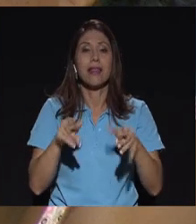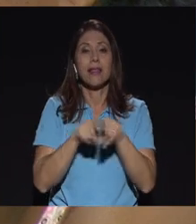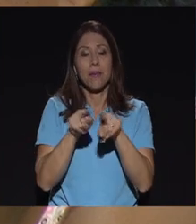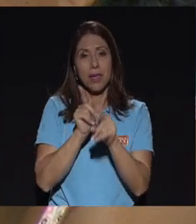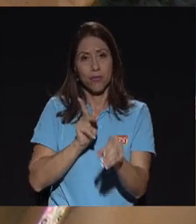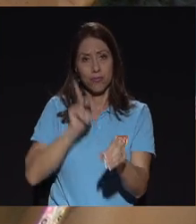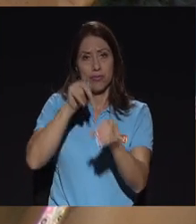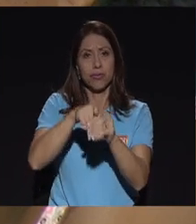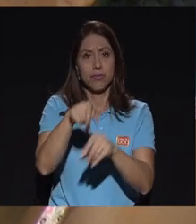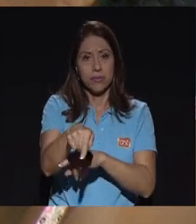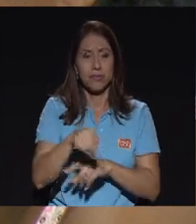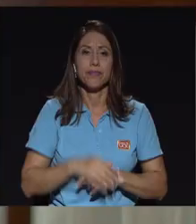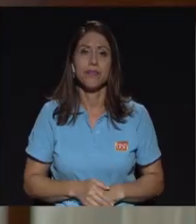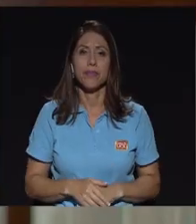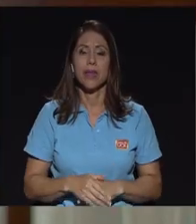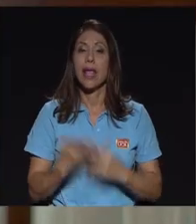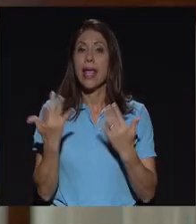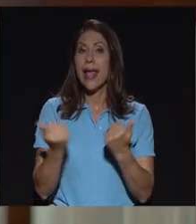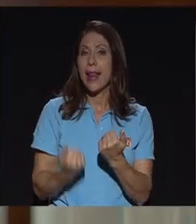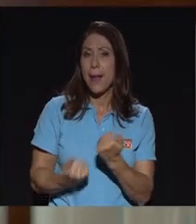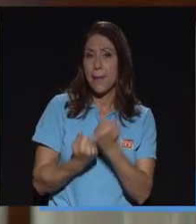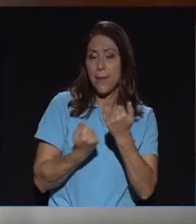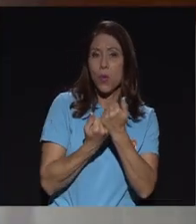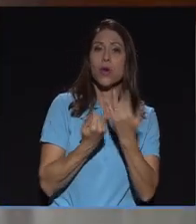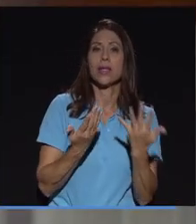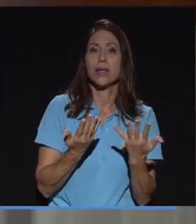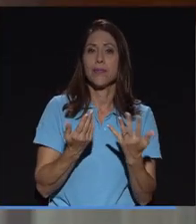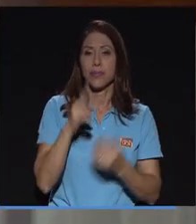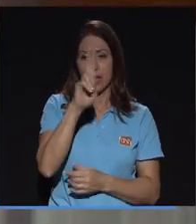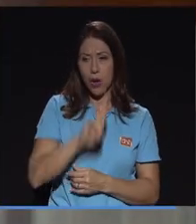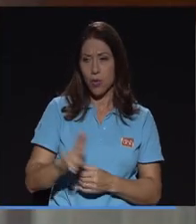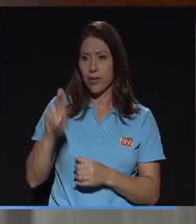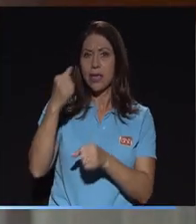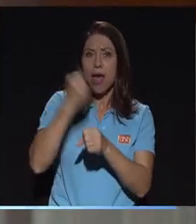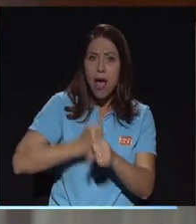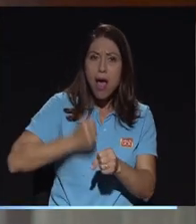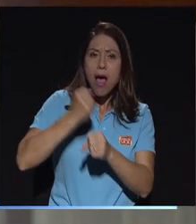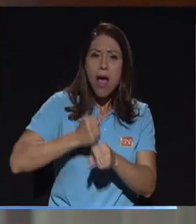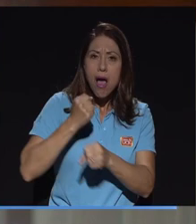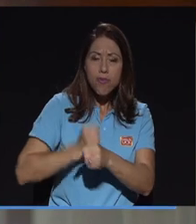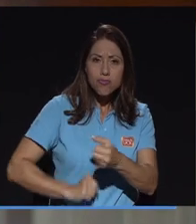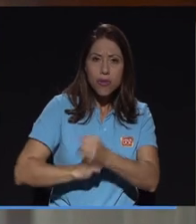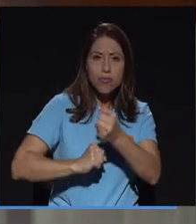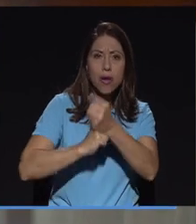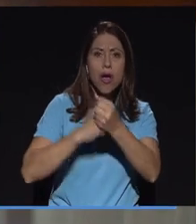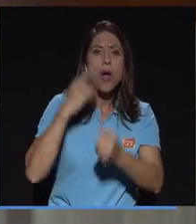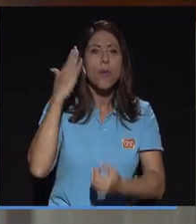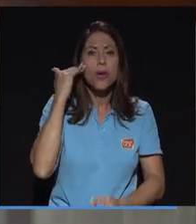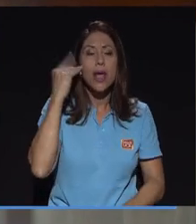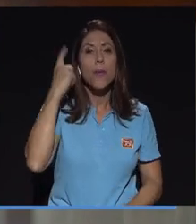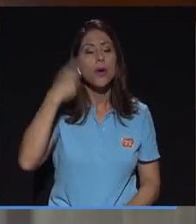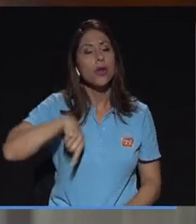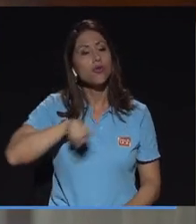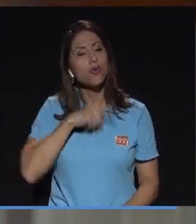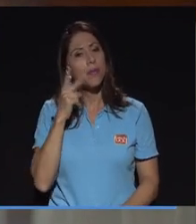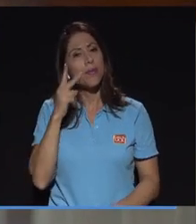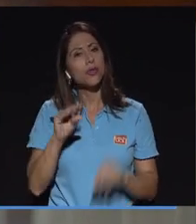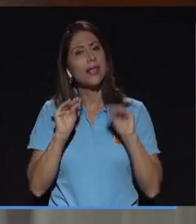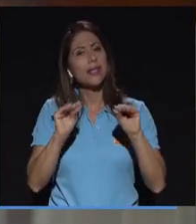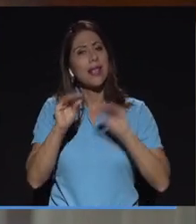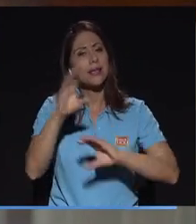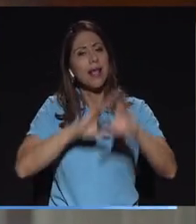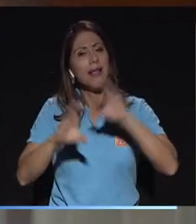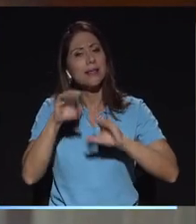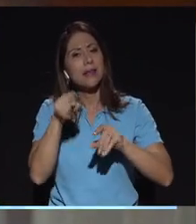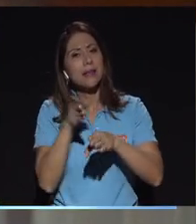evento. Prácticamente el apoyo y el aporte que hace la universidad tiene que ver con una necesidad que encontramos en la carrera de enseñanza de las ciencias